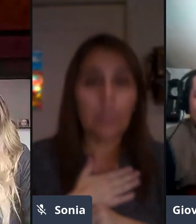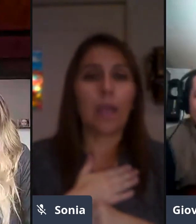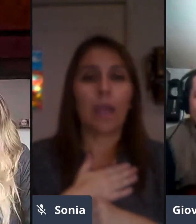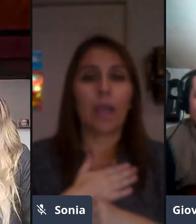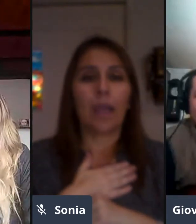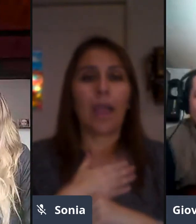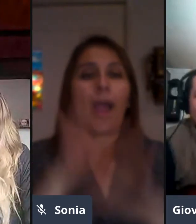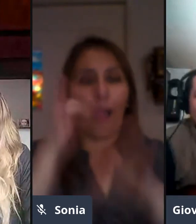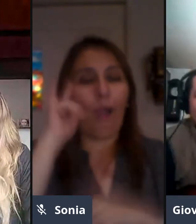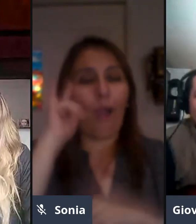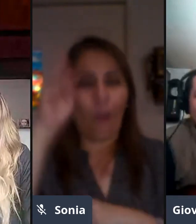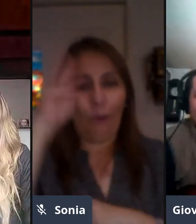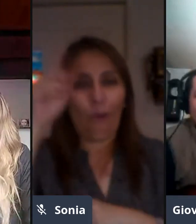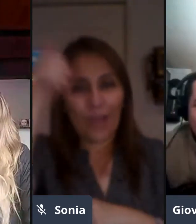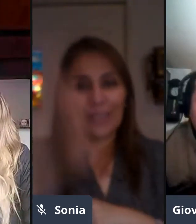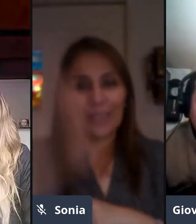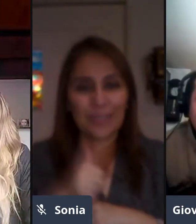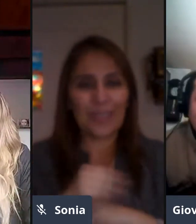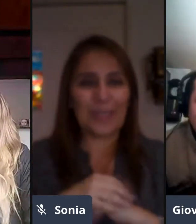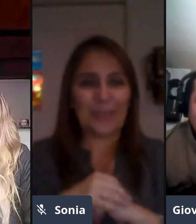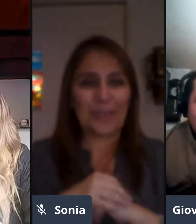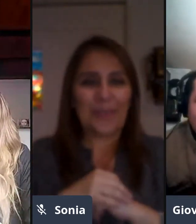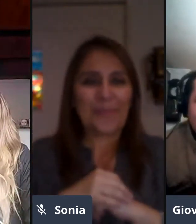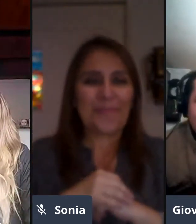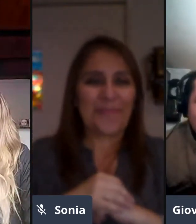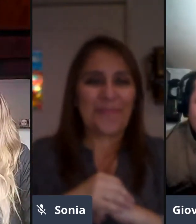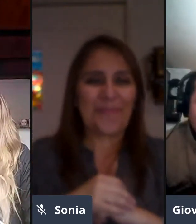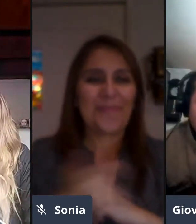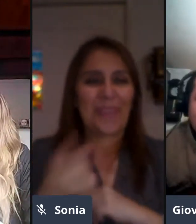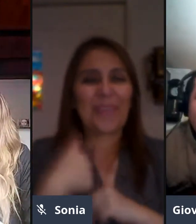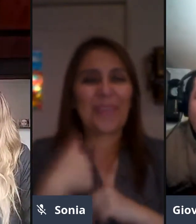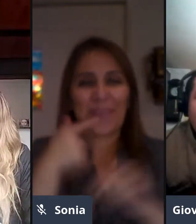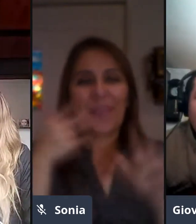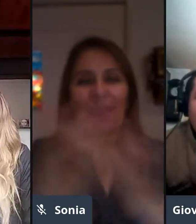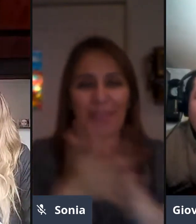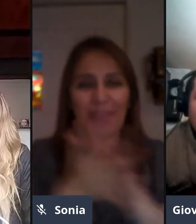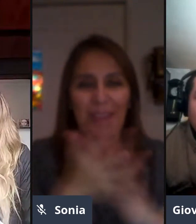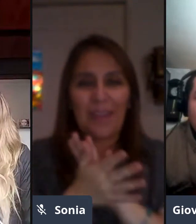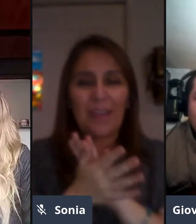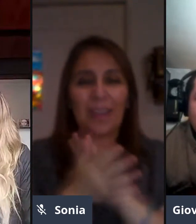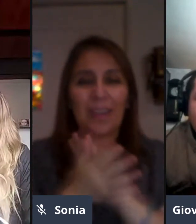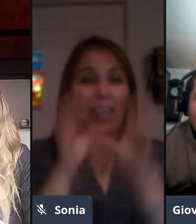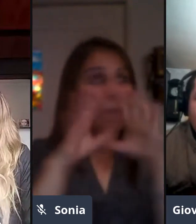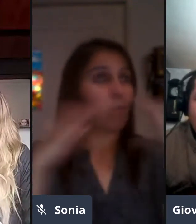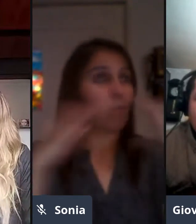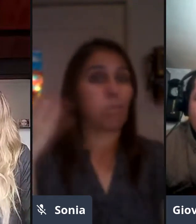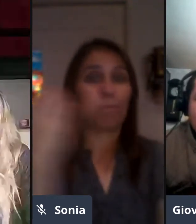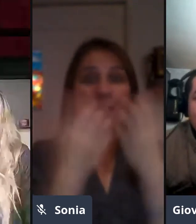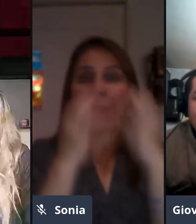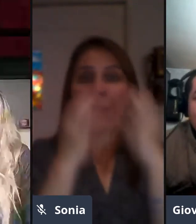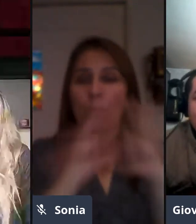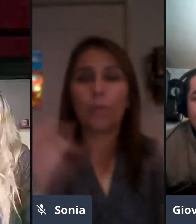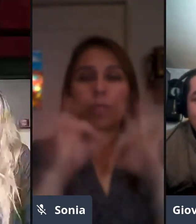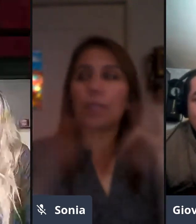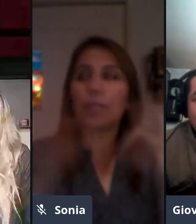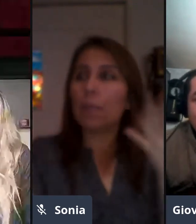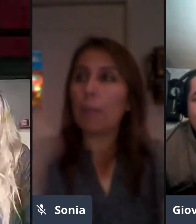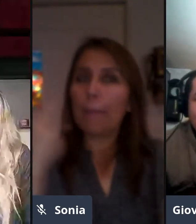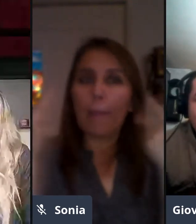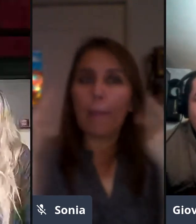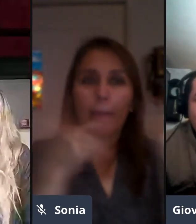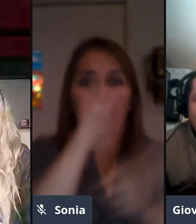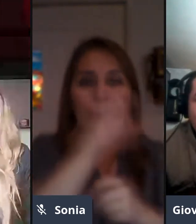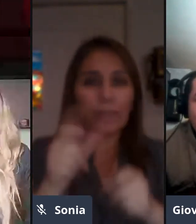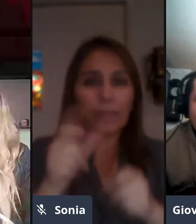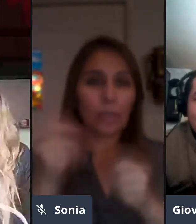si no les comentaba que precisamente en ese universo ocular era importante recoger las voces de las personas invisibles